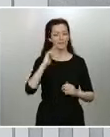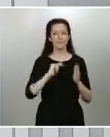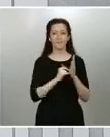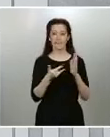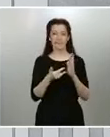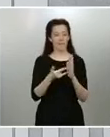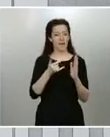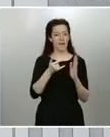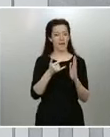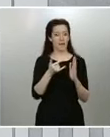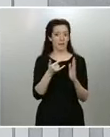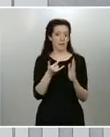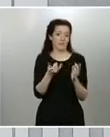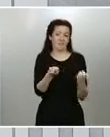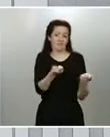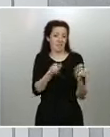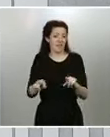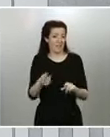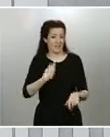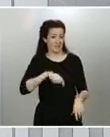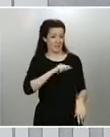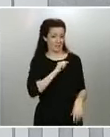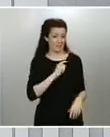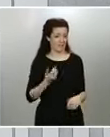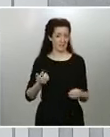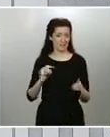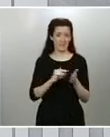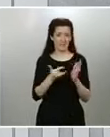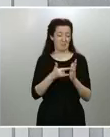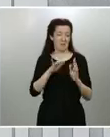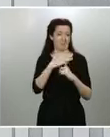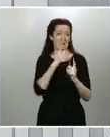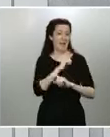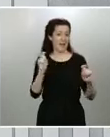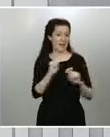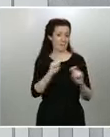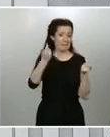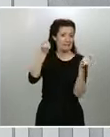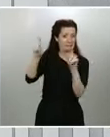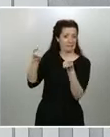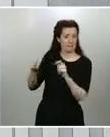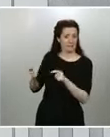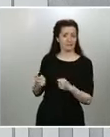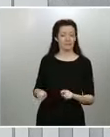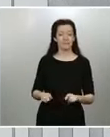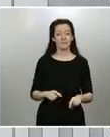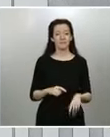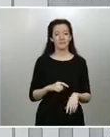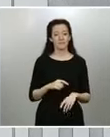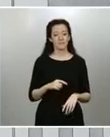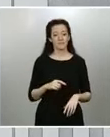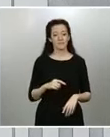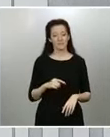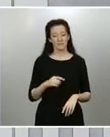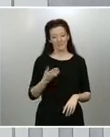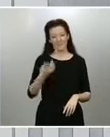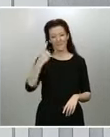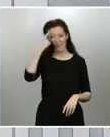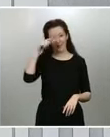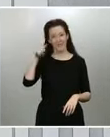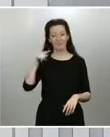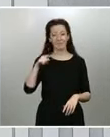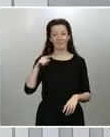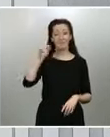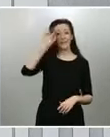vigente en españa en estado de alarma saben ustedes porque hemos dicho siempre que los países con más tráfico de personas los